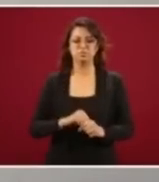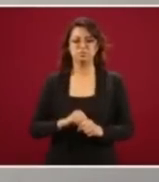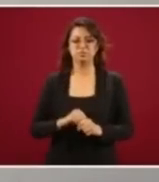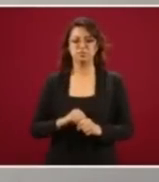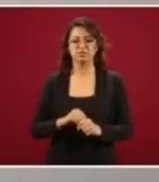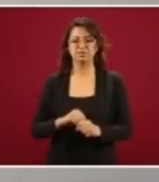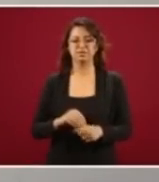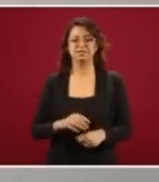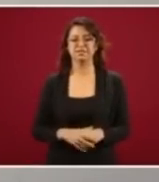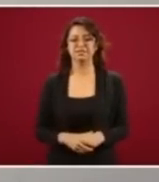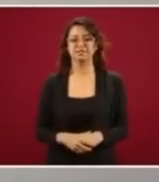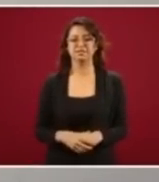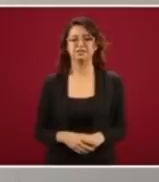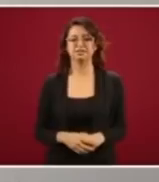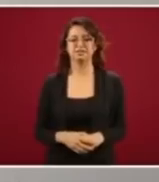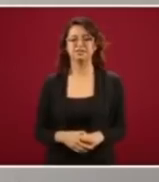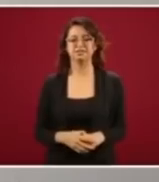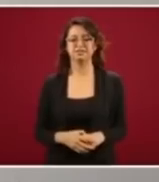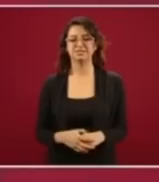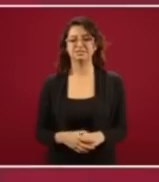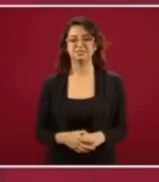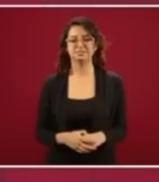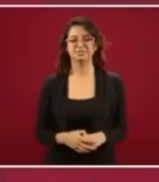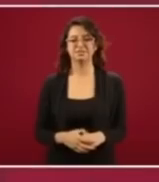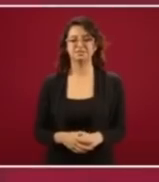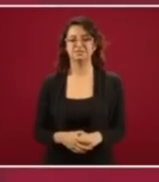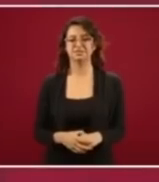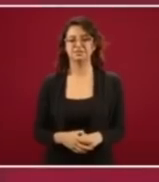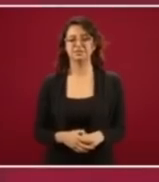sobre todos los programas.